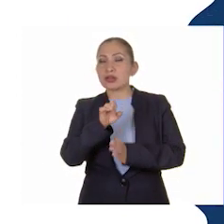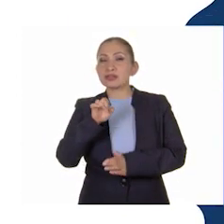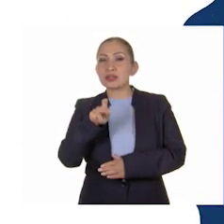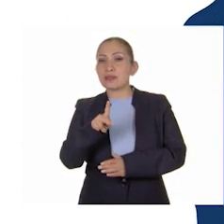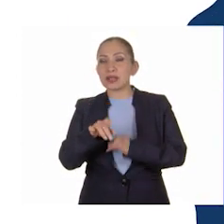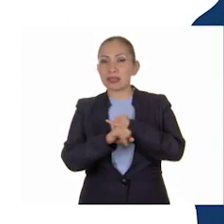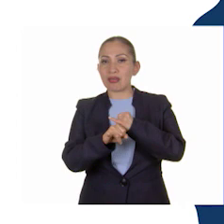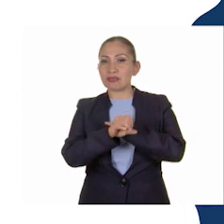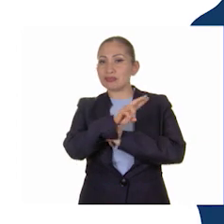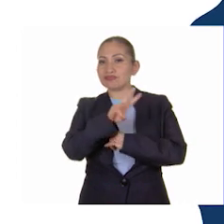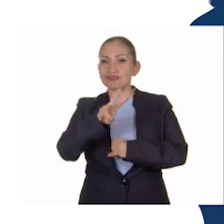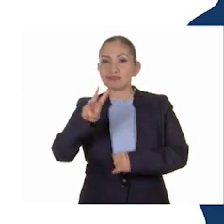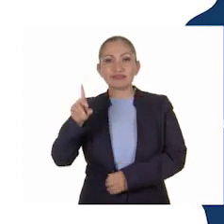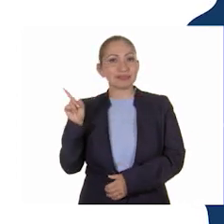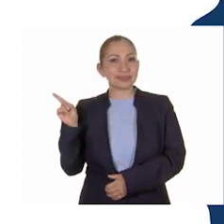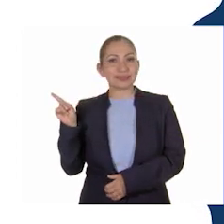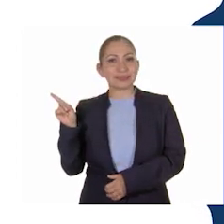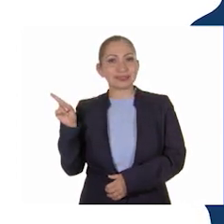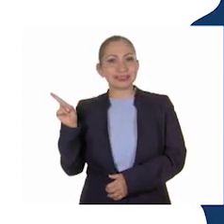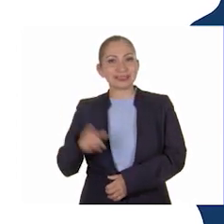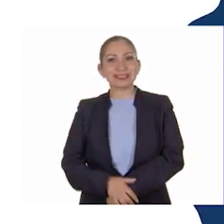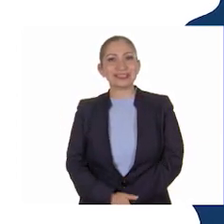en la página